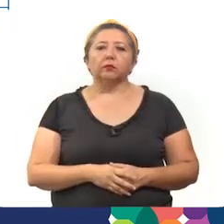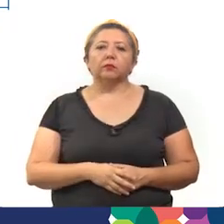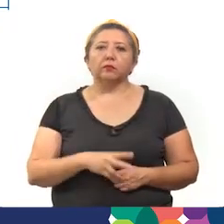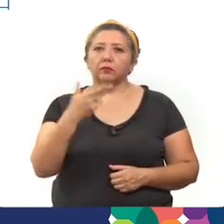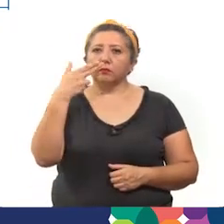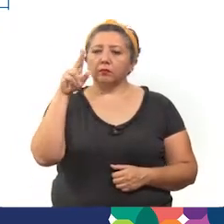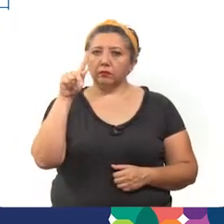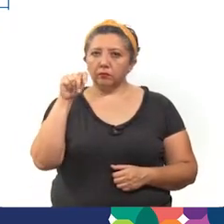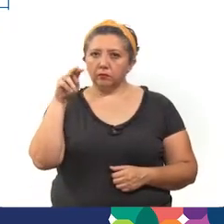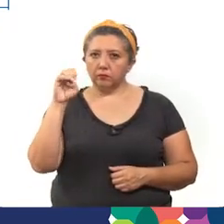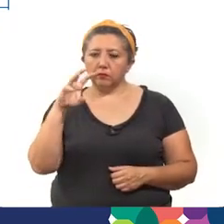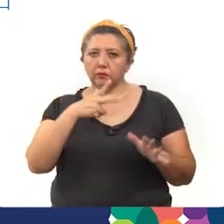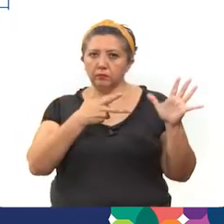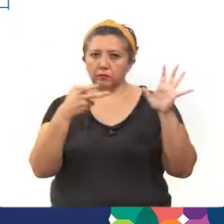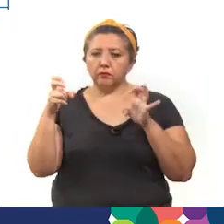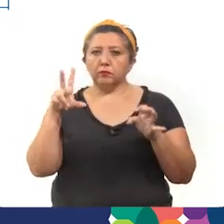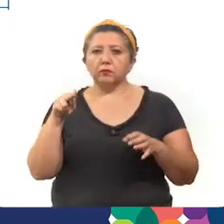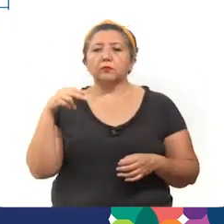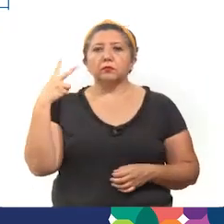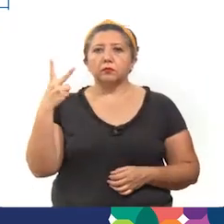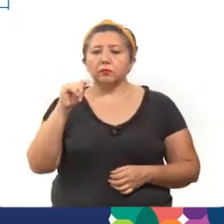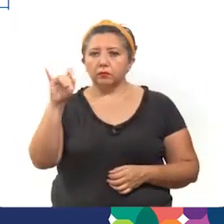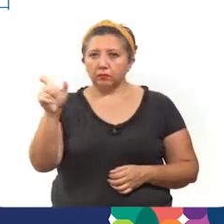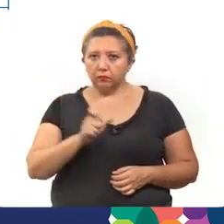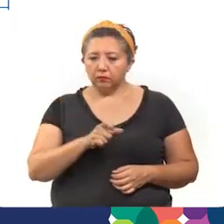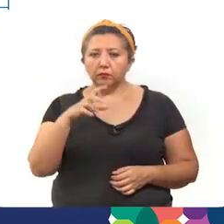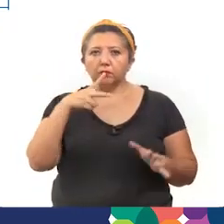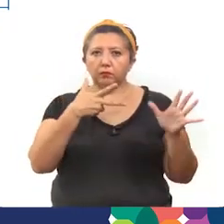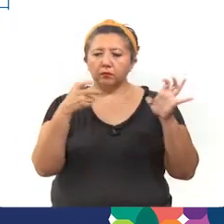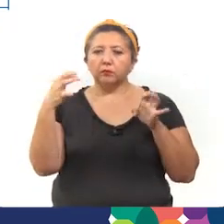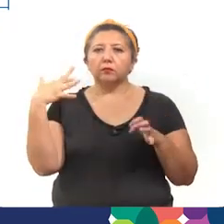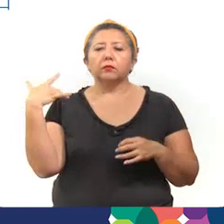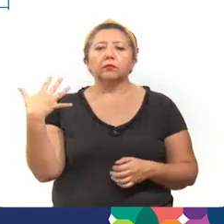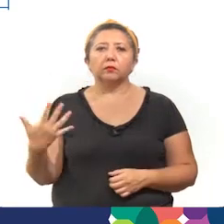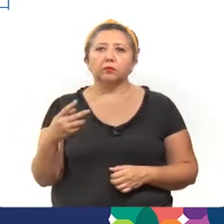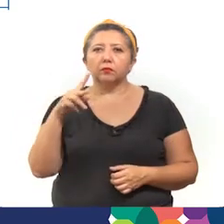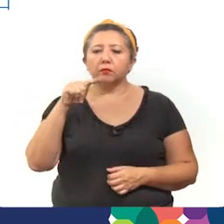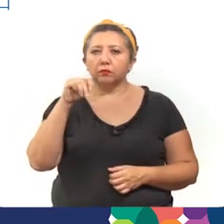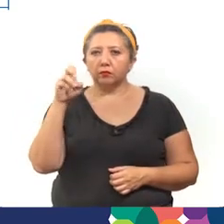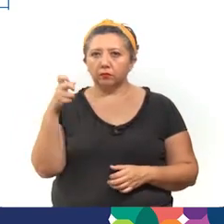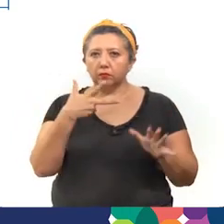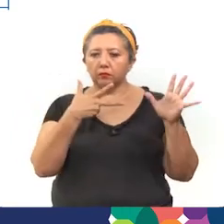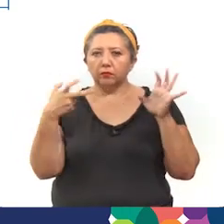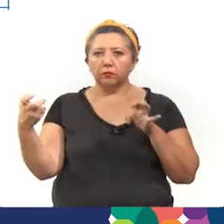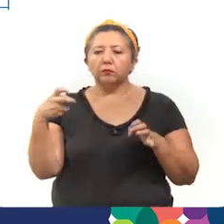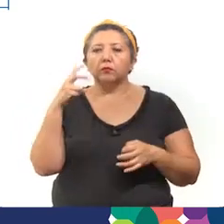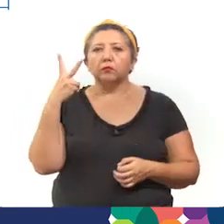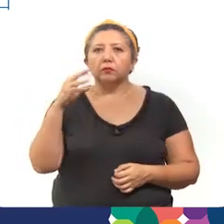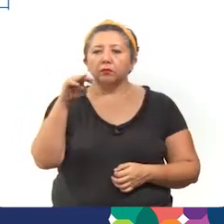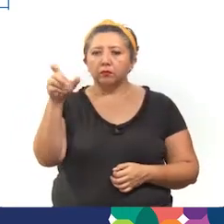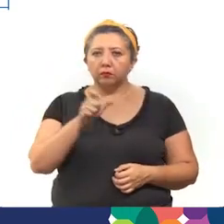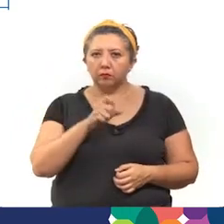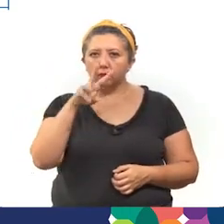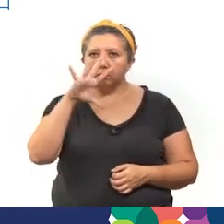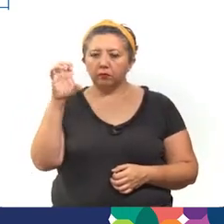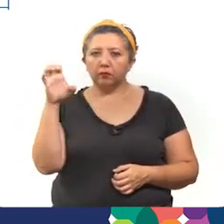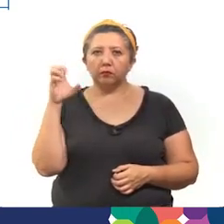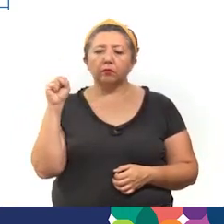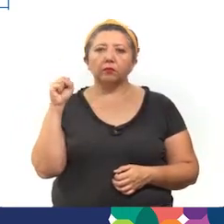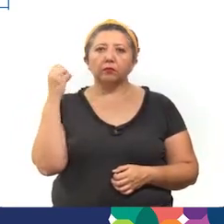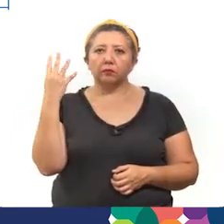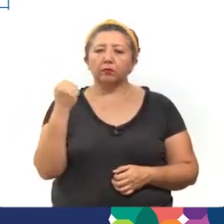1.590, Junucmá 882, Tecash 855, Motul 802,